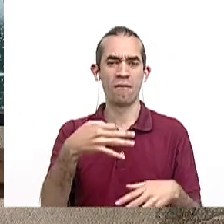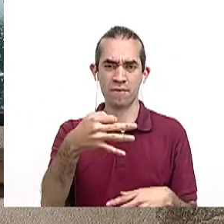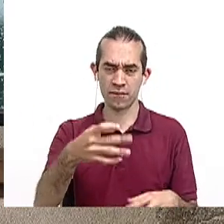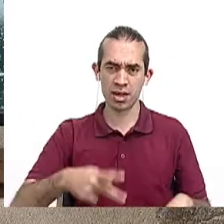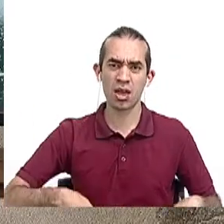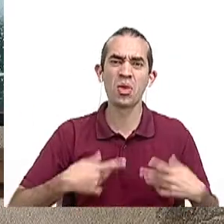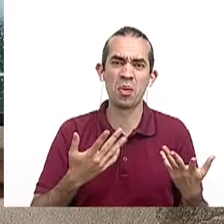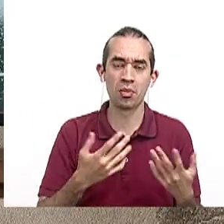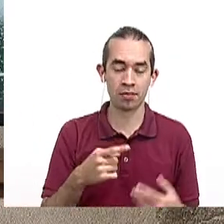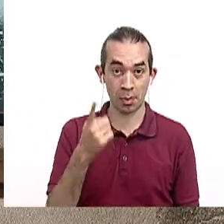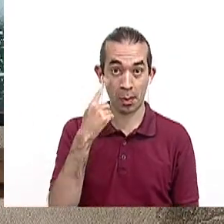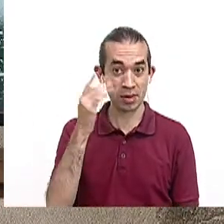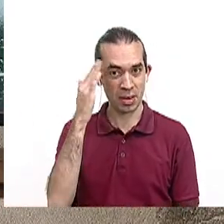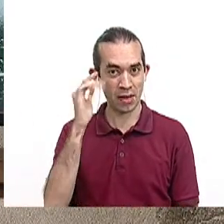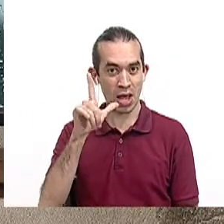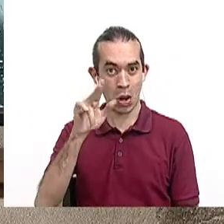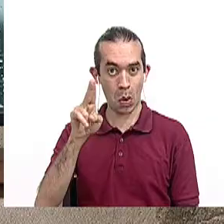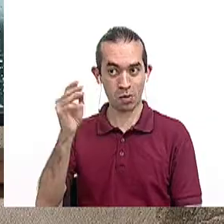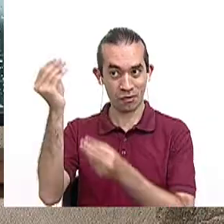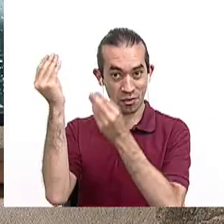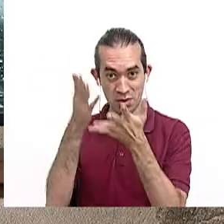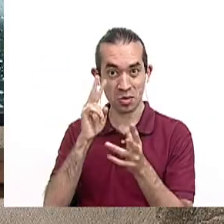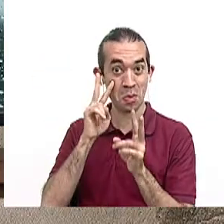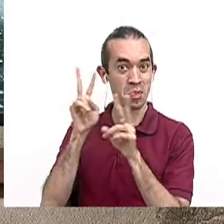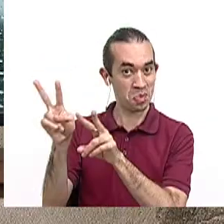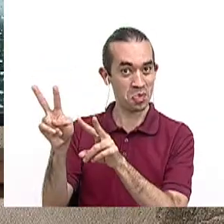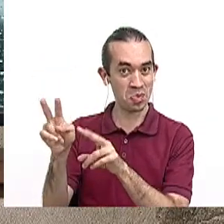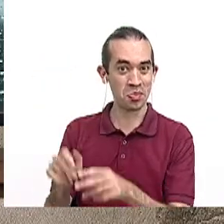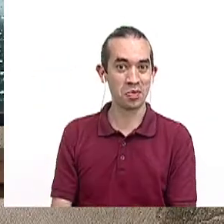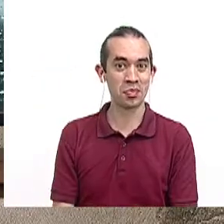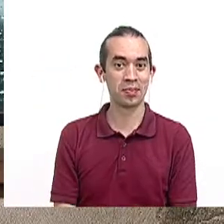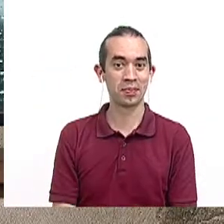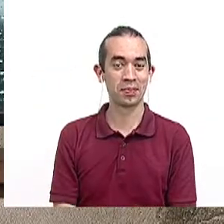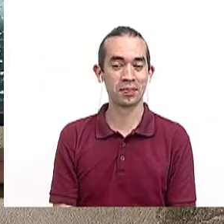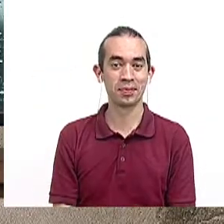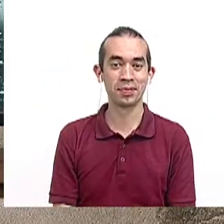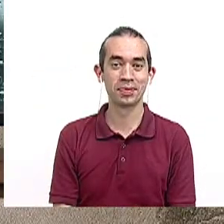casita y nos tiene un mensaje. Pongámosle mucha atención.